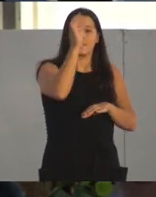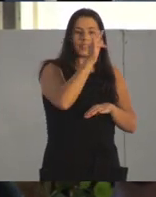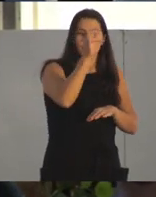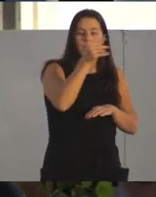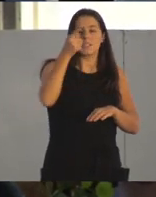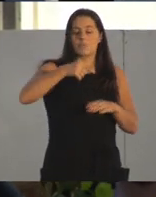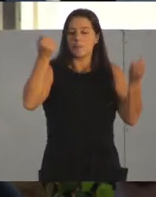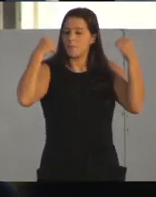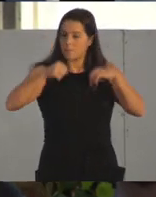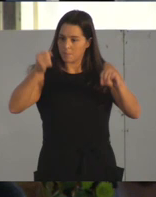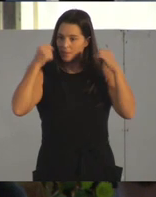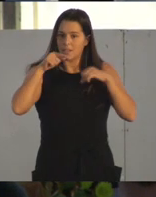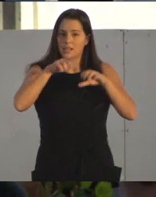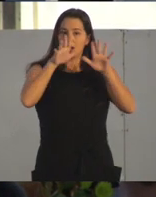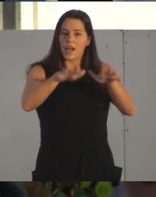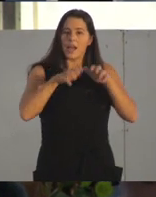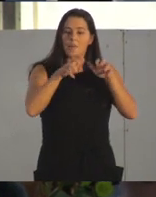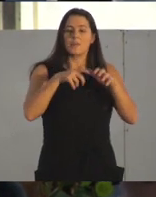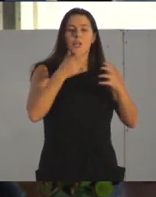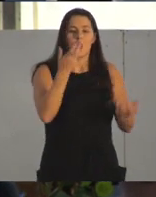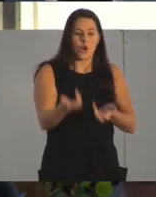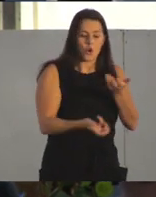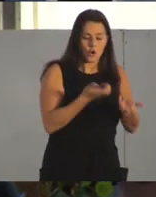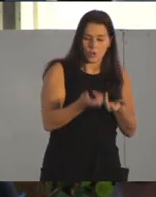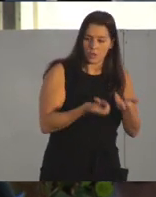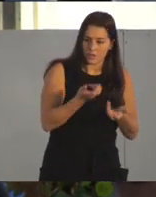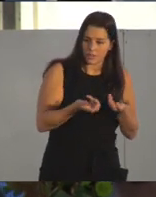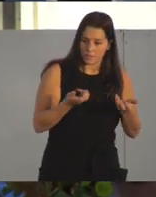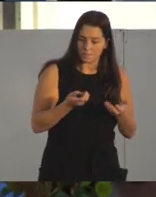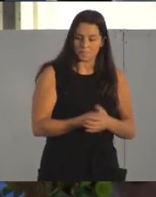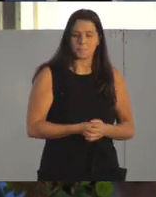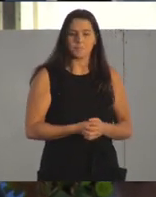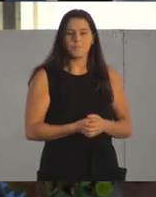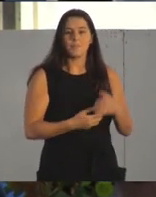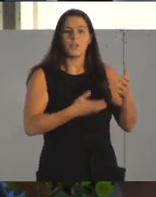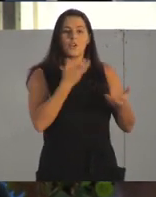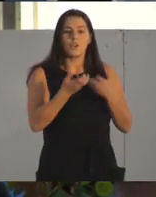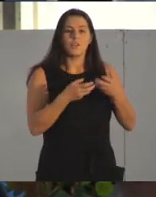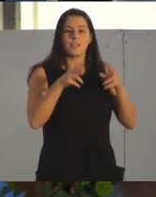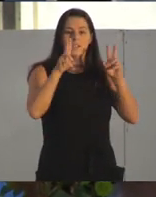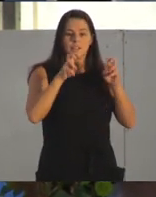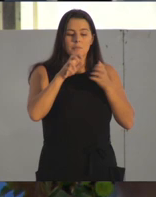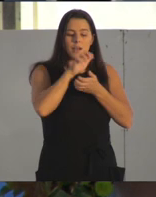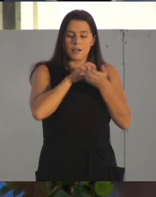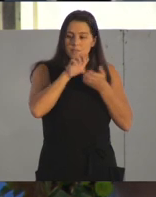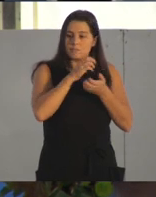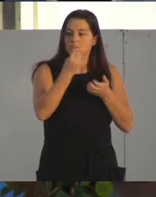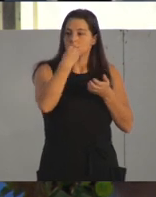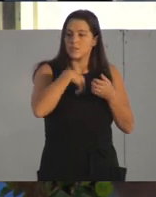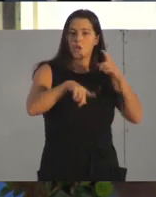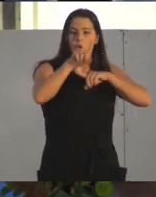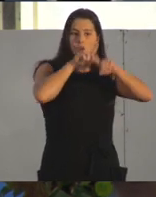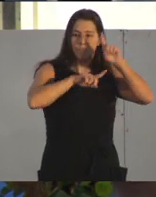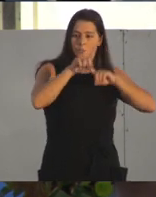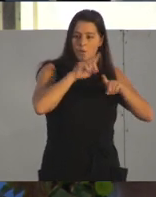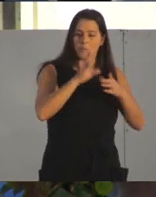donde cocina va a salir con unas nociones sobre la deglución y la problemática que tenemos en nuestros